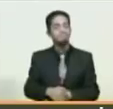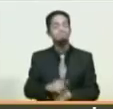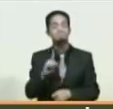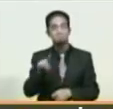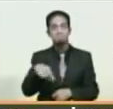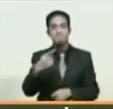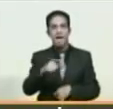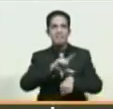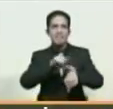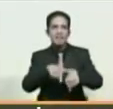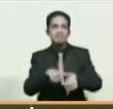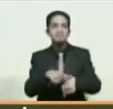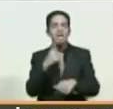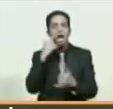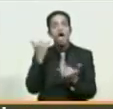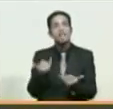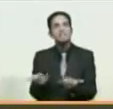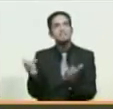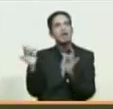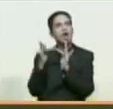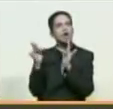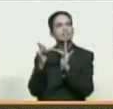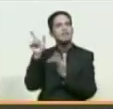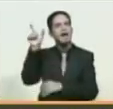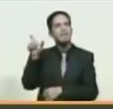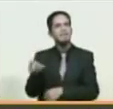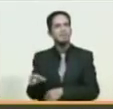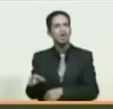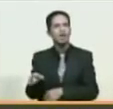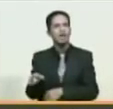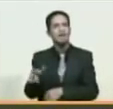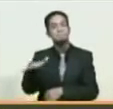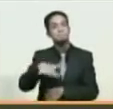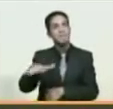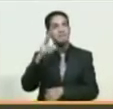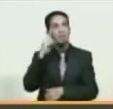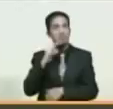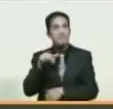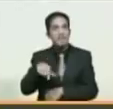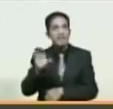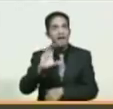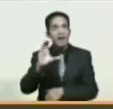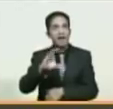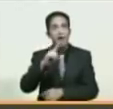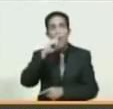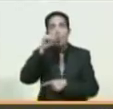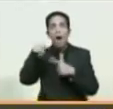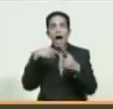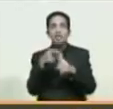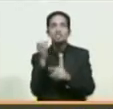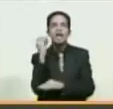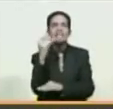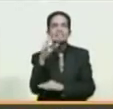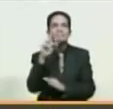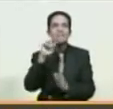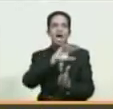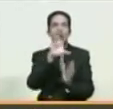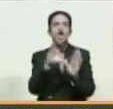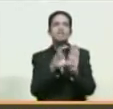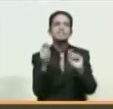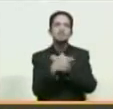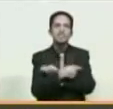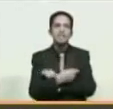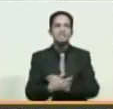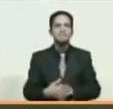Esta nota, por lo pronto nos vamos en vivo y directo con nuestro compañero Carlos Rebete a la Plaza Bolívar de Caracas, un año de la Asamblea Nacional Constituyente, se rinde homenaje. Carlos,